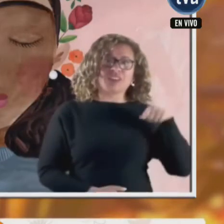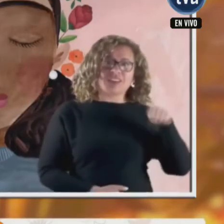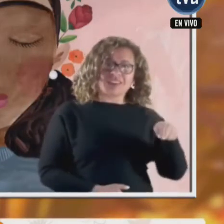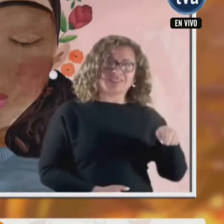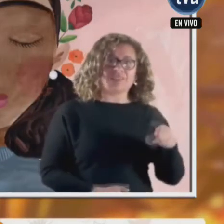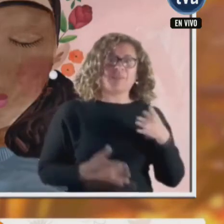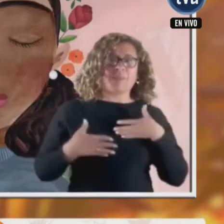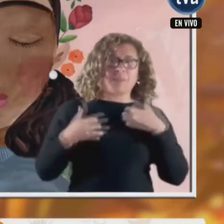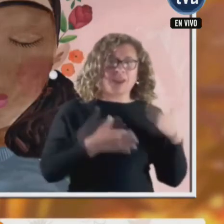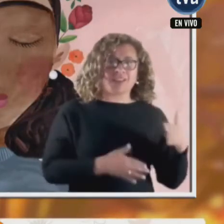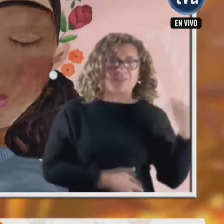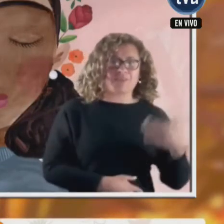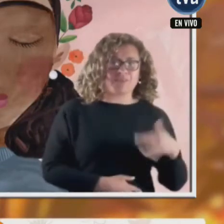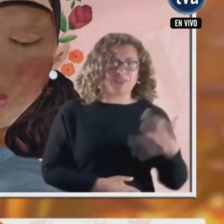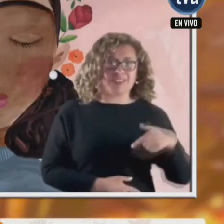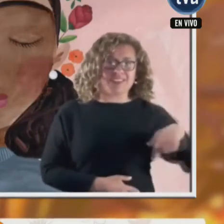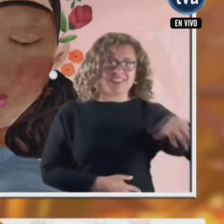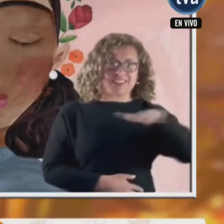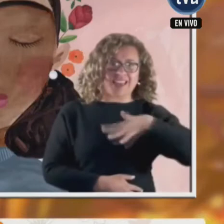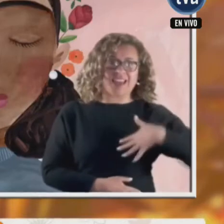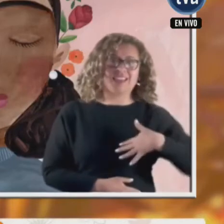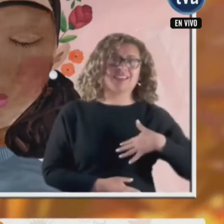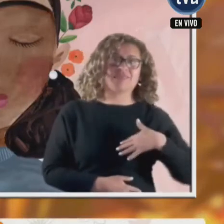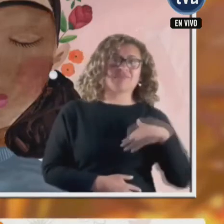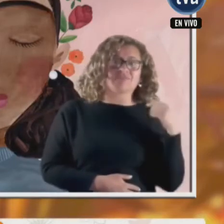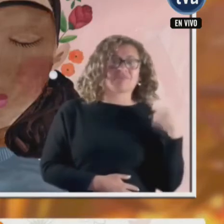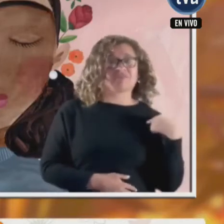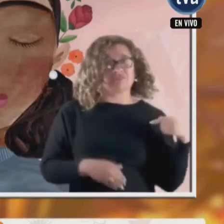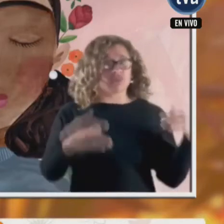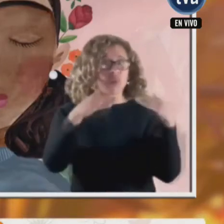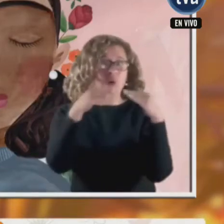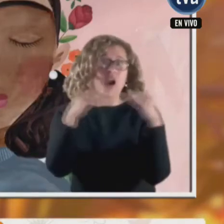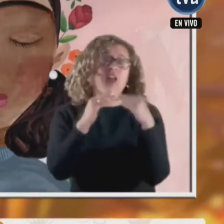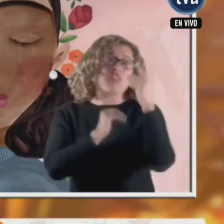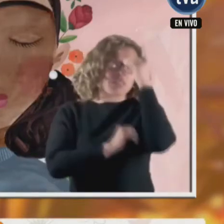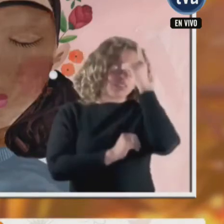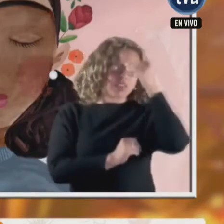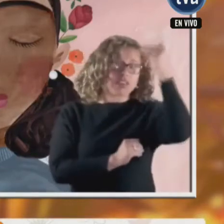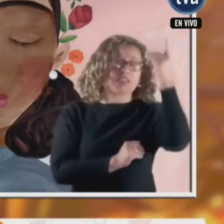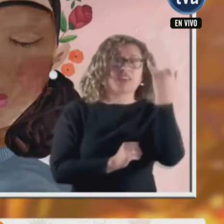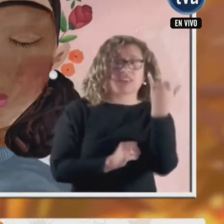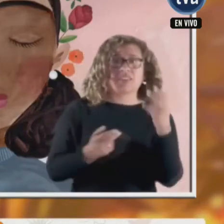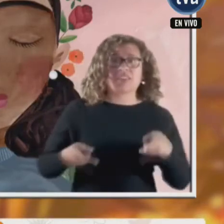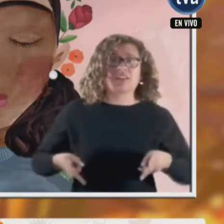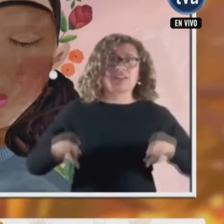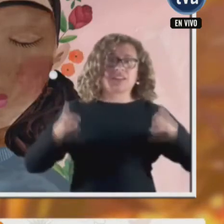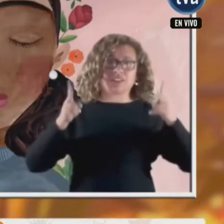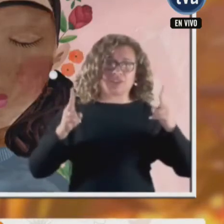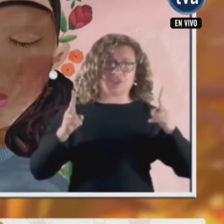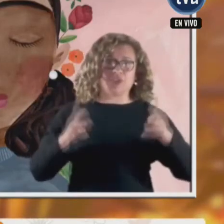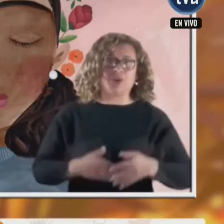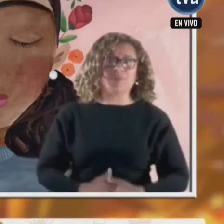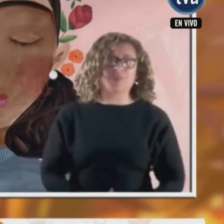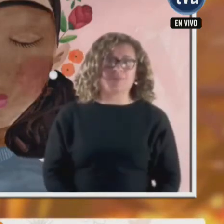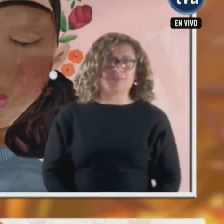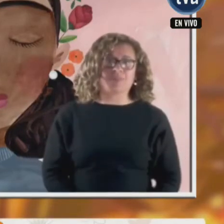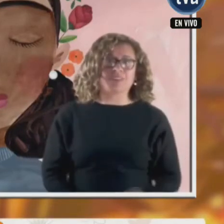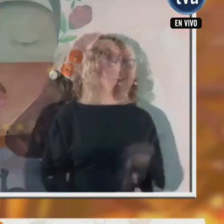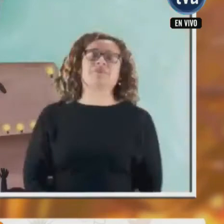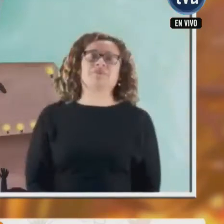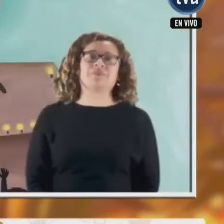indígenas, Nahuel, el hijo de los animales. Oye, siento que de repente deberían ser